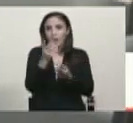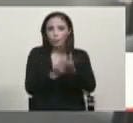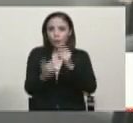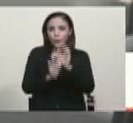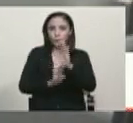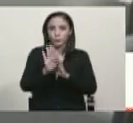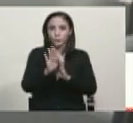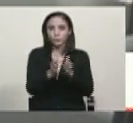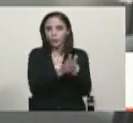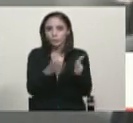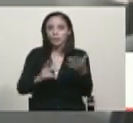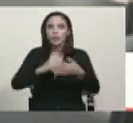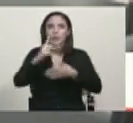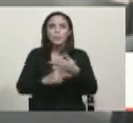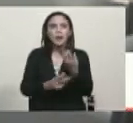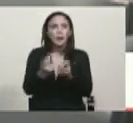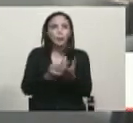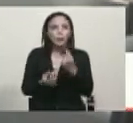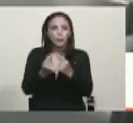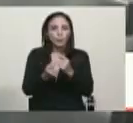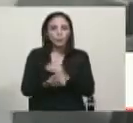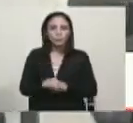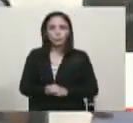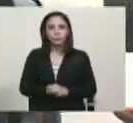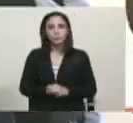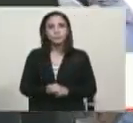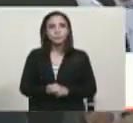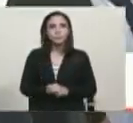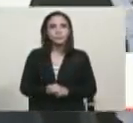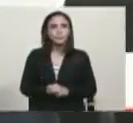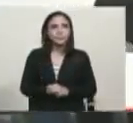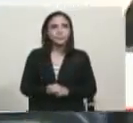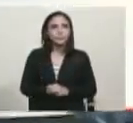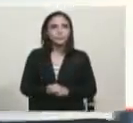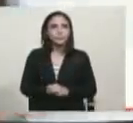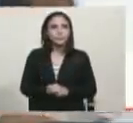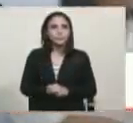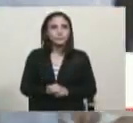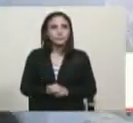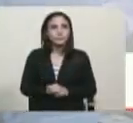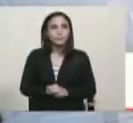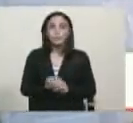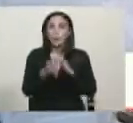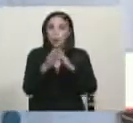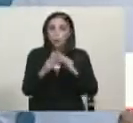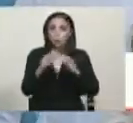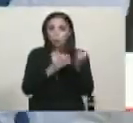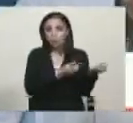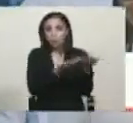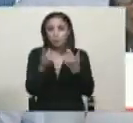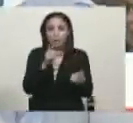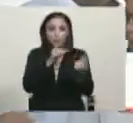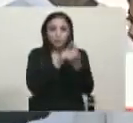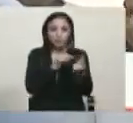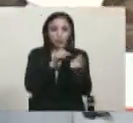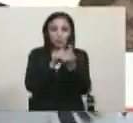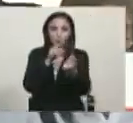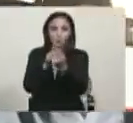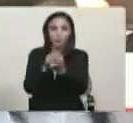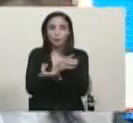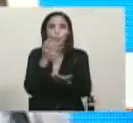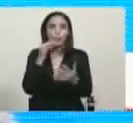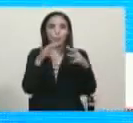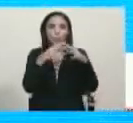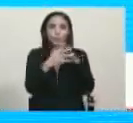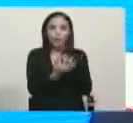del programa de recuperación económica, crecimiento y prosperidad, estabilizar el abastecimiento para la atención a través de Barrio